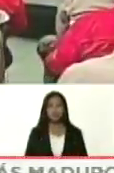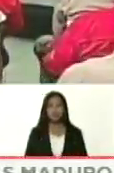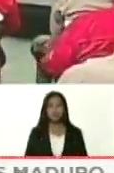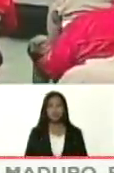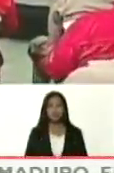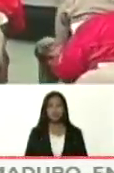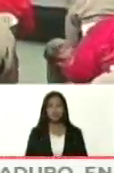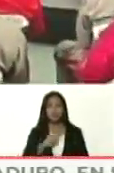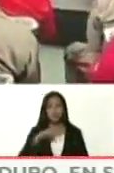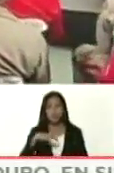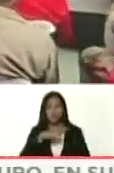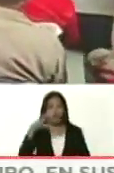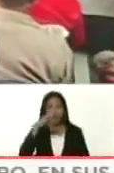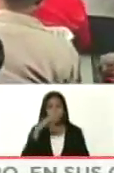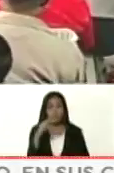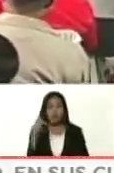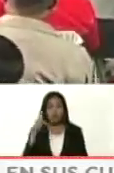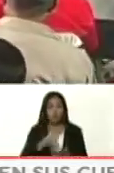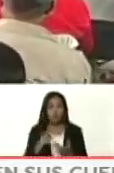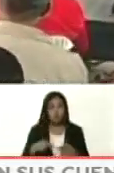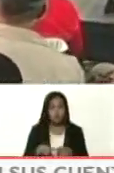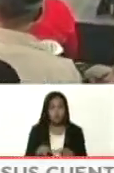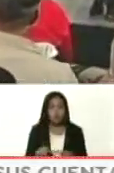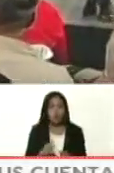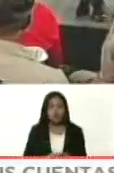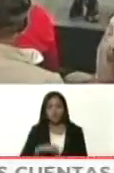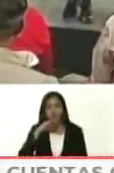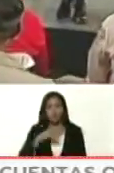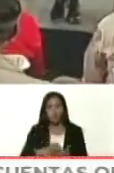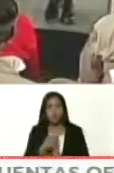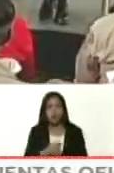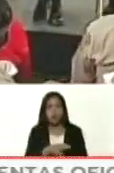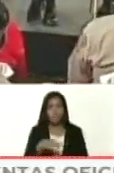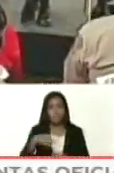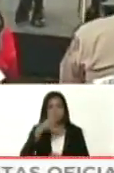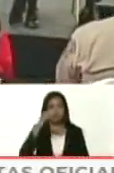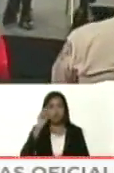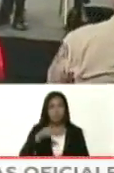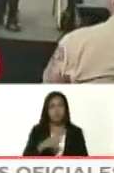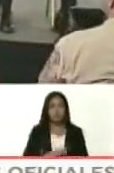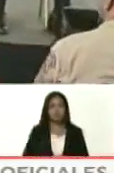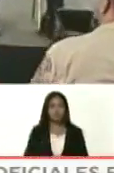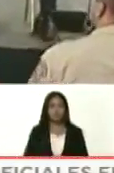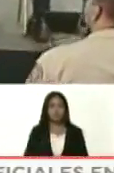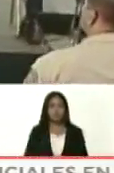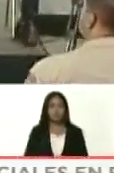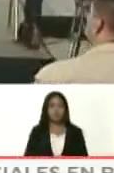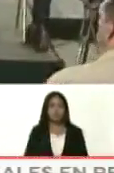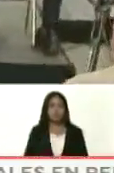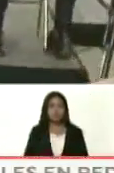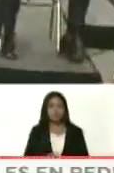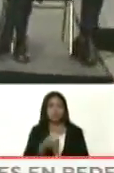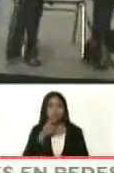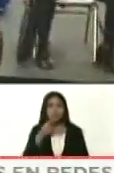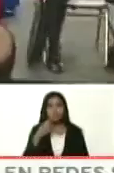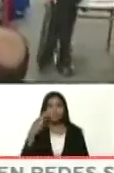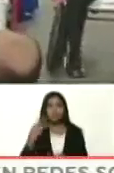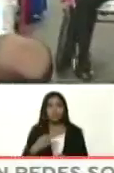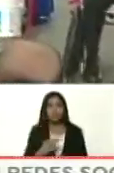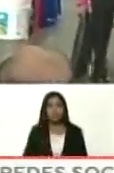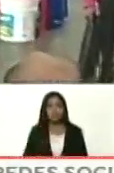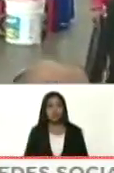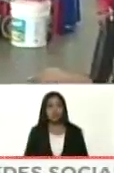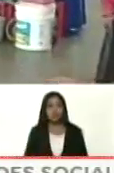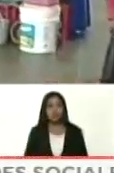Y nuestra alma está llena de esa espiritualidad, una espiritualidad bonita, de